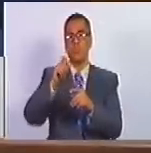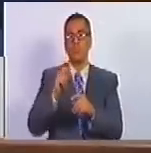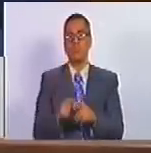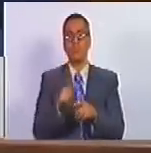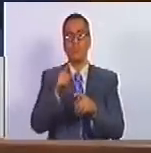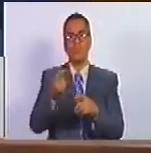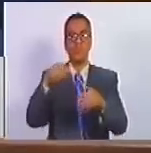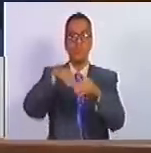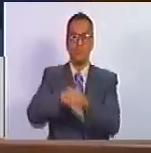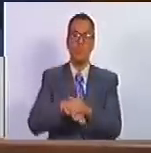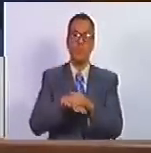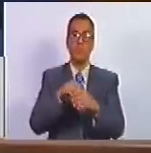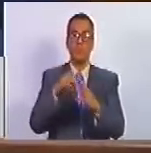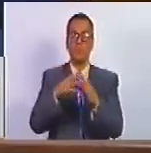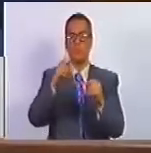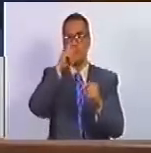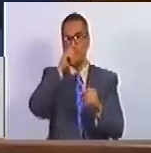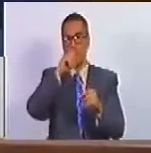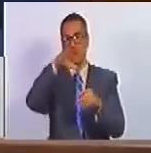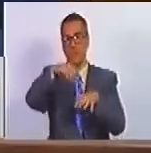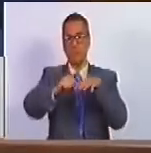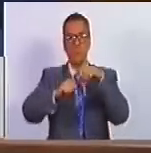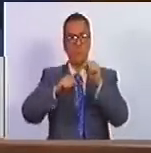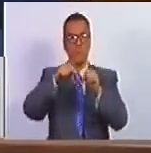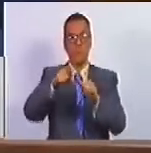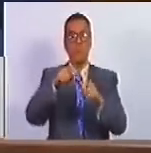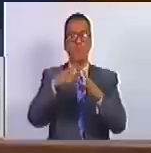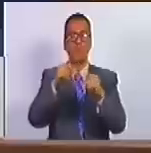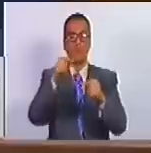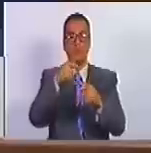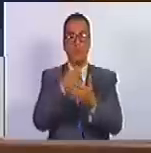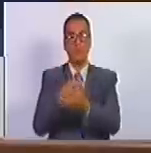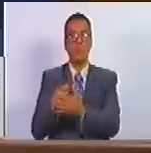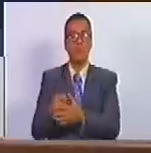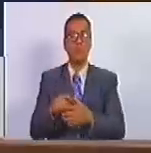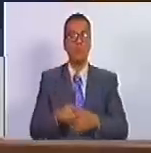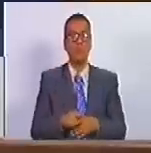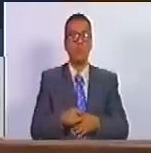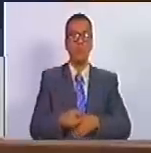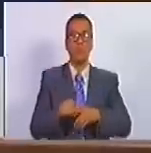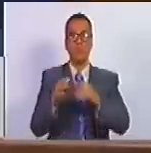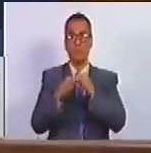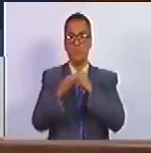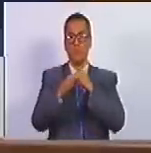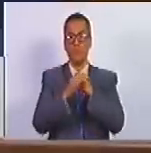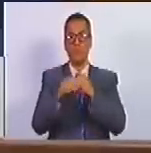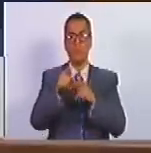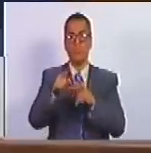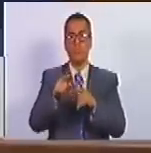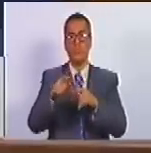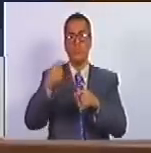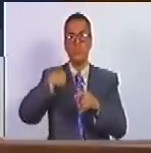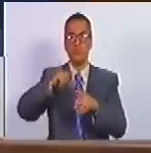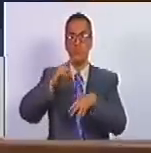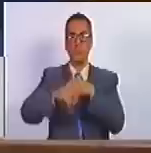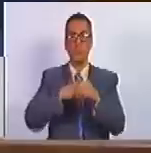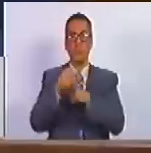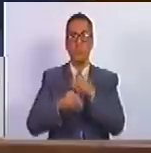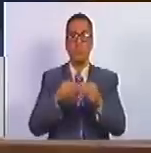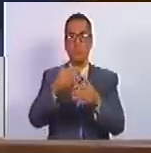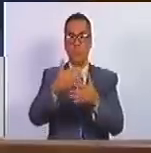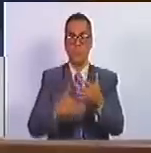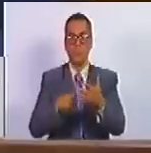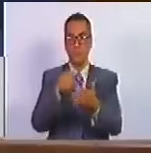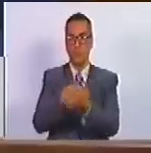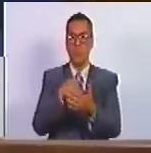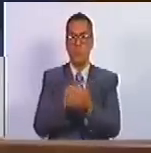de ingresos brutos anuales obtenidos por las y los contribuyentes. Los municipios procurarán establecer un régimen